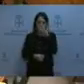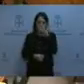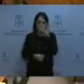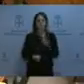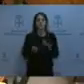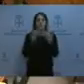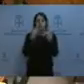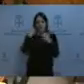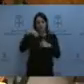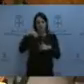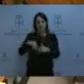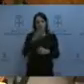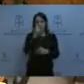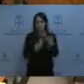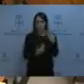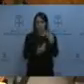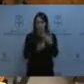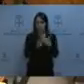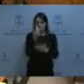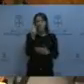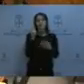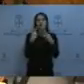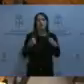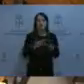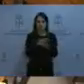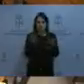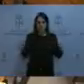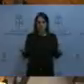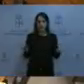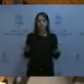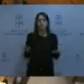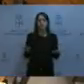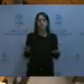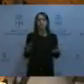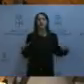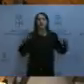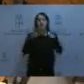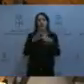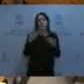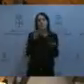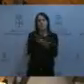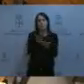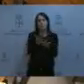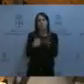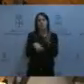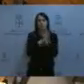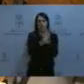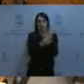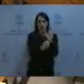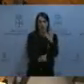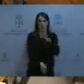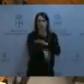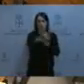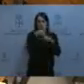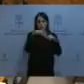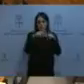Gracias, presidente. Buenos días, señorías. En relación a esta proposición de ley de puertos del Principado de Asturias, desde